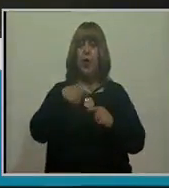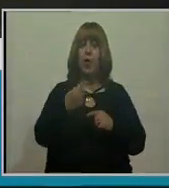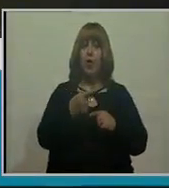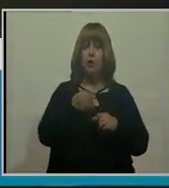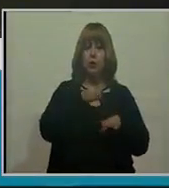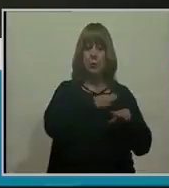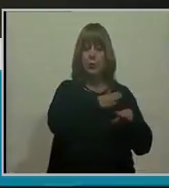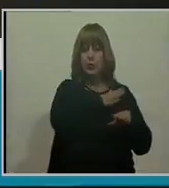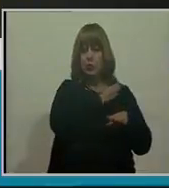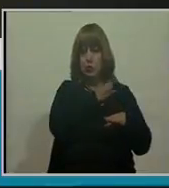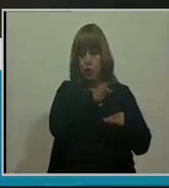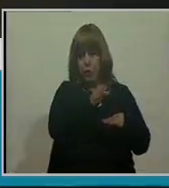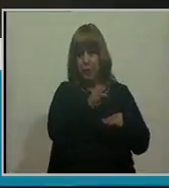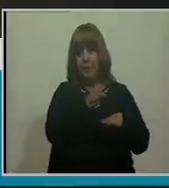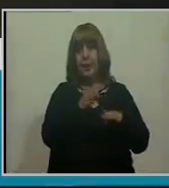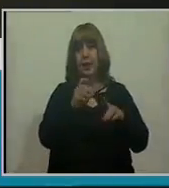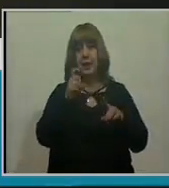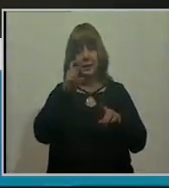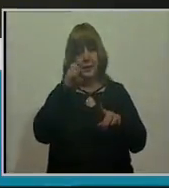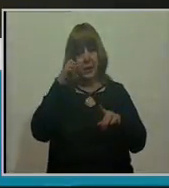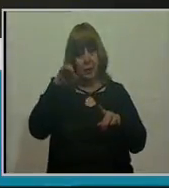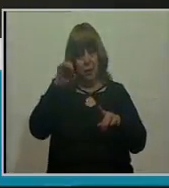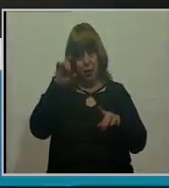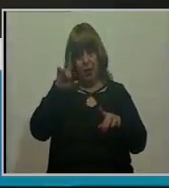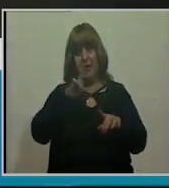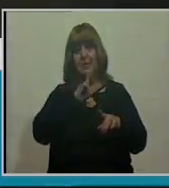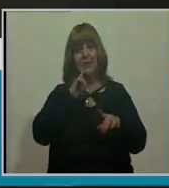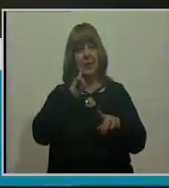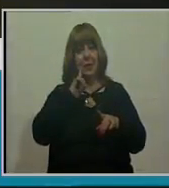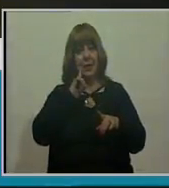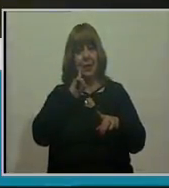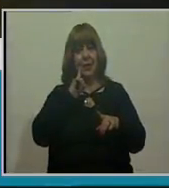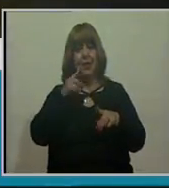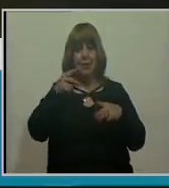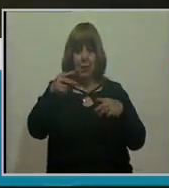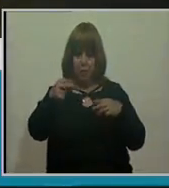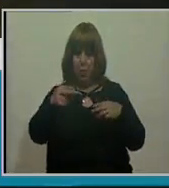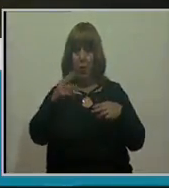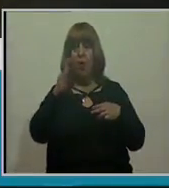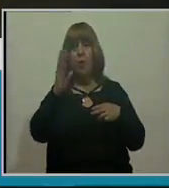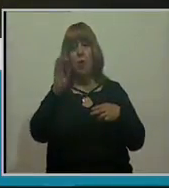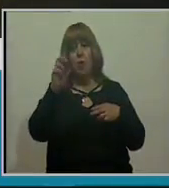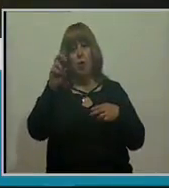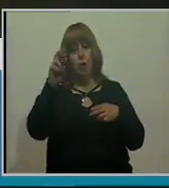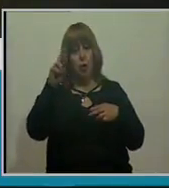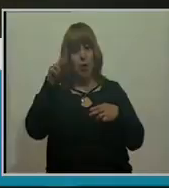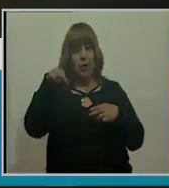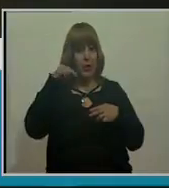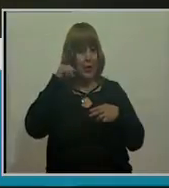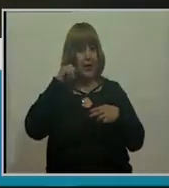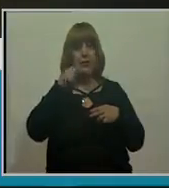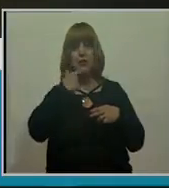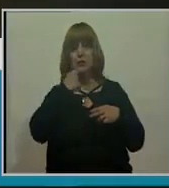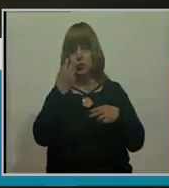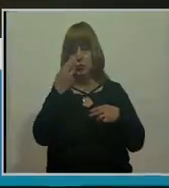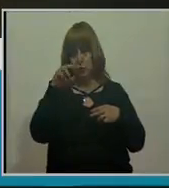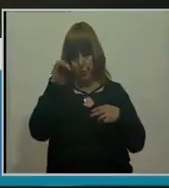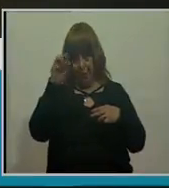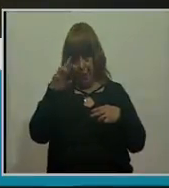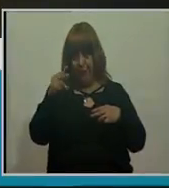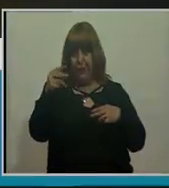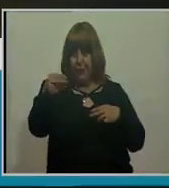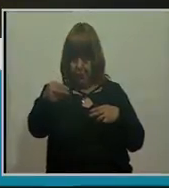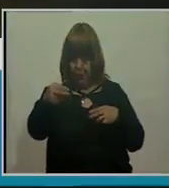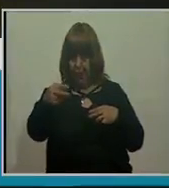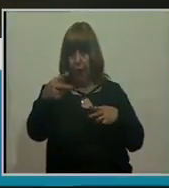en el ingreso Chipolete y Bolón Sumer. Se mantiene el corte por la obra de pavimentación que se está haciendo sobre calle Bolón Sumer. Y también quienes vienen llegando por